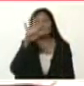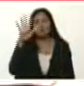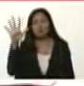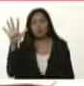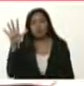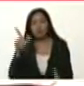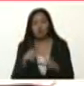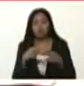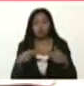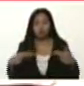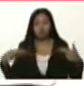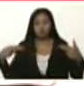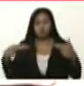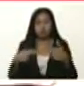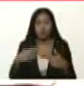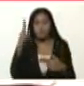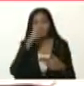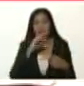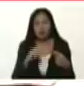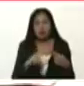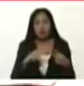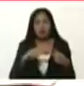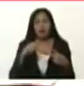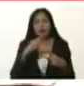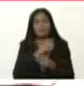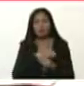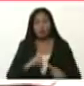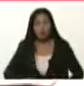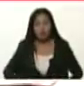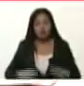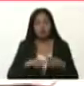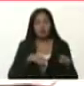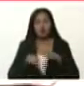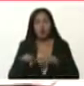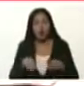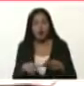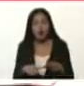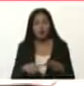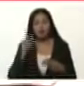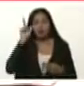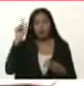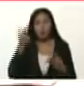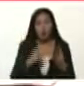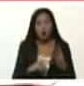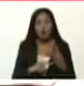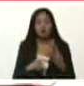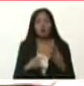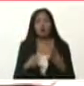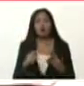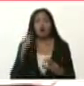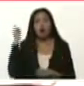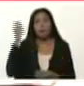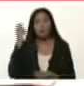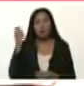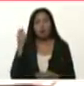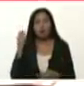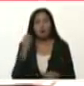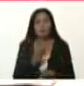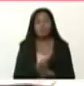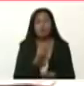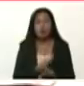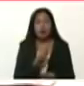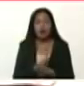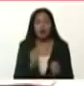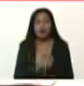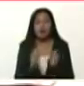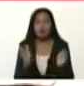hectáreas en los estados Barinas, Portuguesa, Cojedes, Guárico, Apure, Monagas y